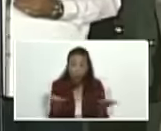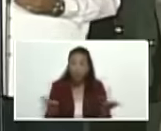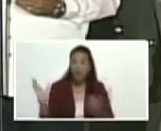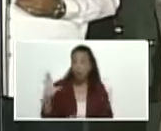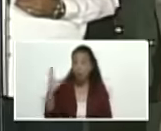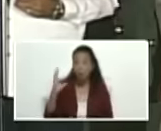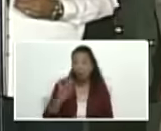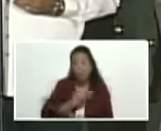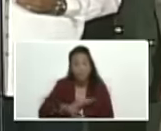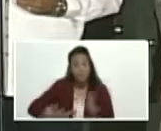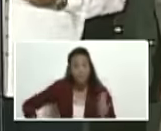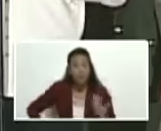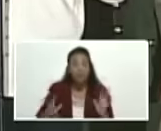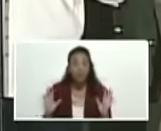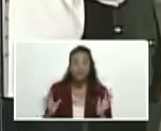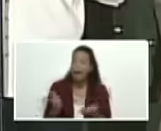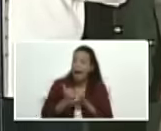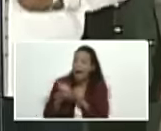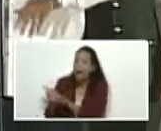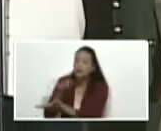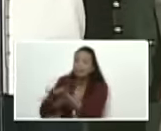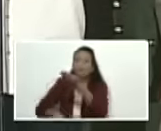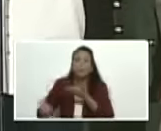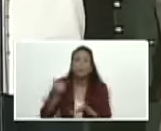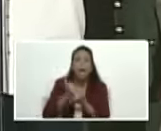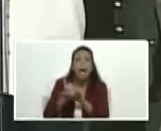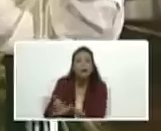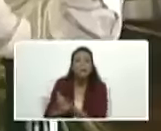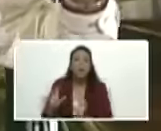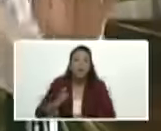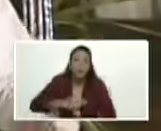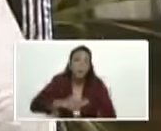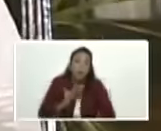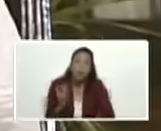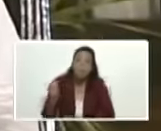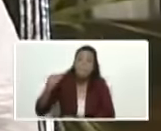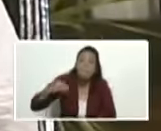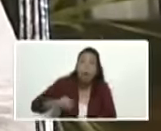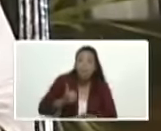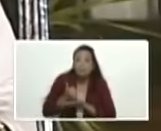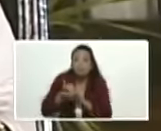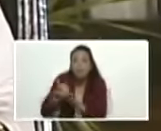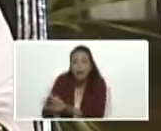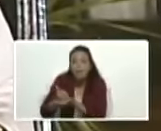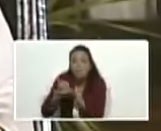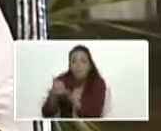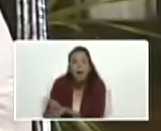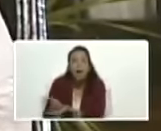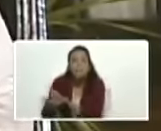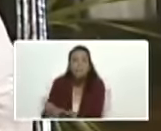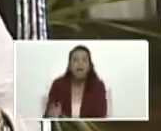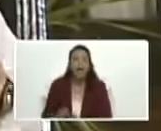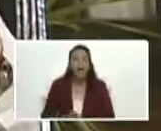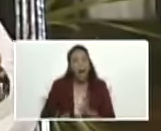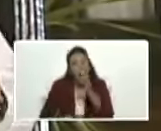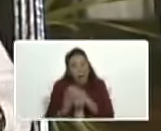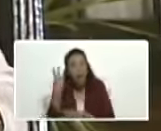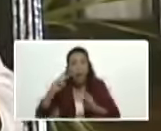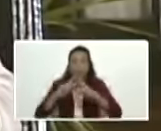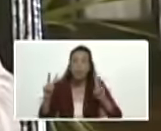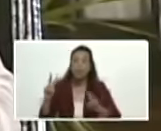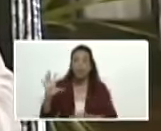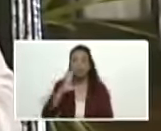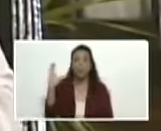y de ustedes para ayudar, más allá de lo que se pueda, más allá del más allá, a construir la paz de